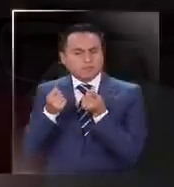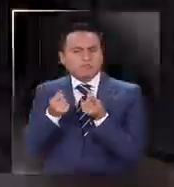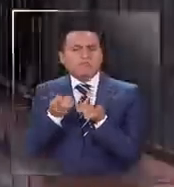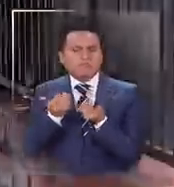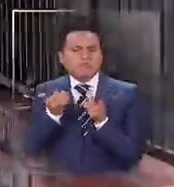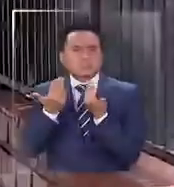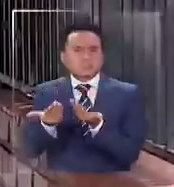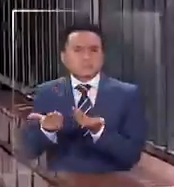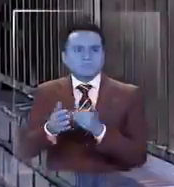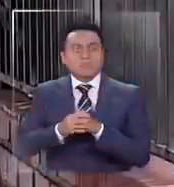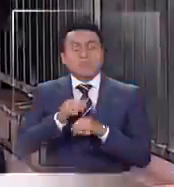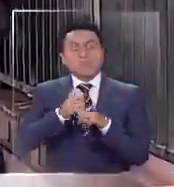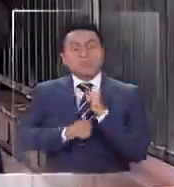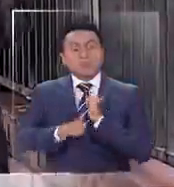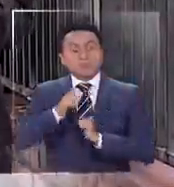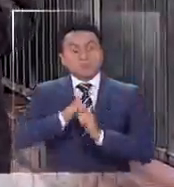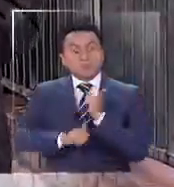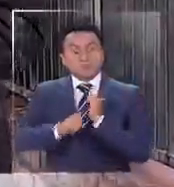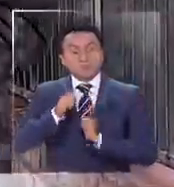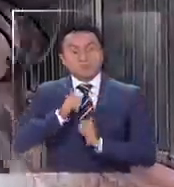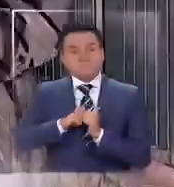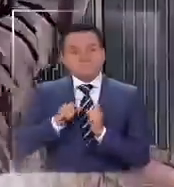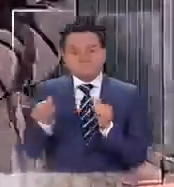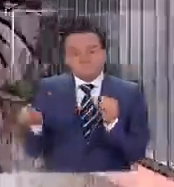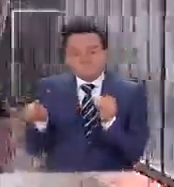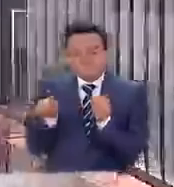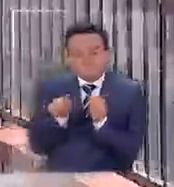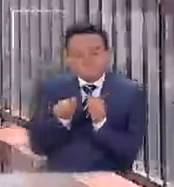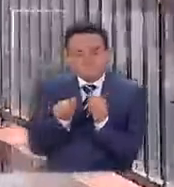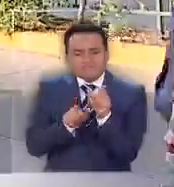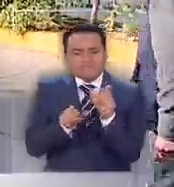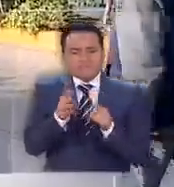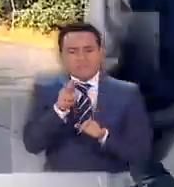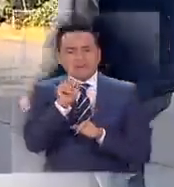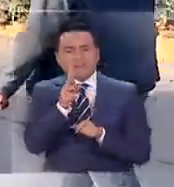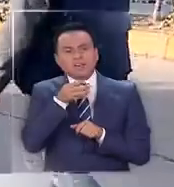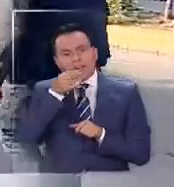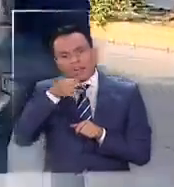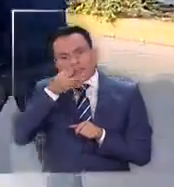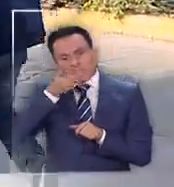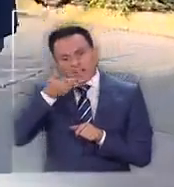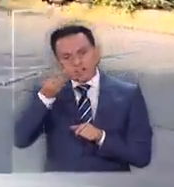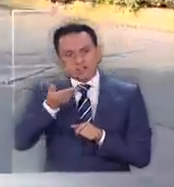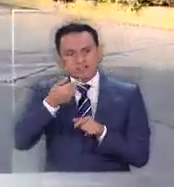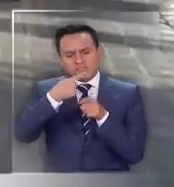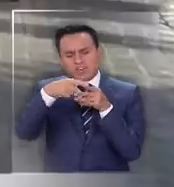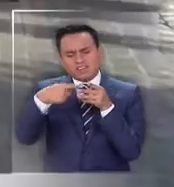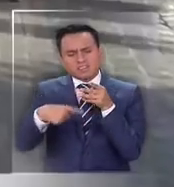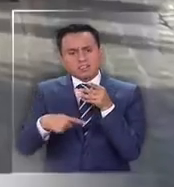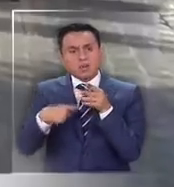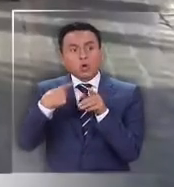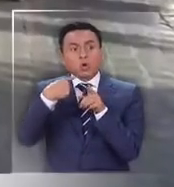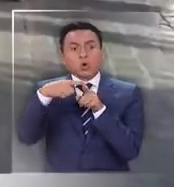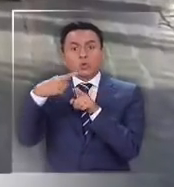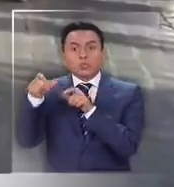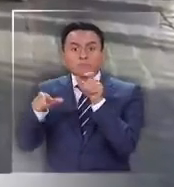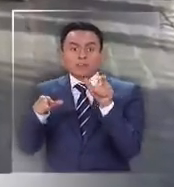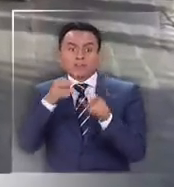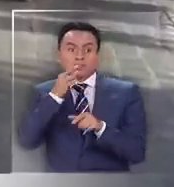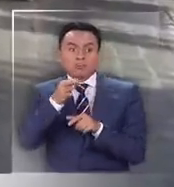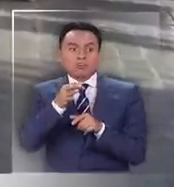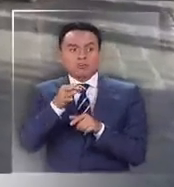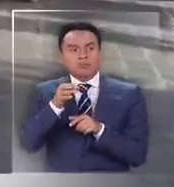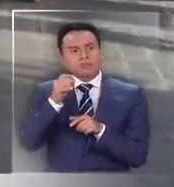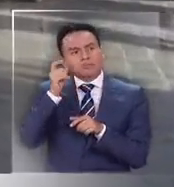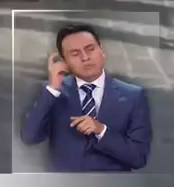merecen. Un sufrimiento del que hoy los cercanos a Ámbar comienzan a hablar, de eso y de las veces en que otros pidieron quedarse con